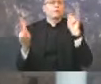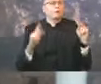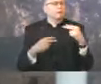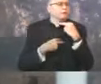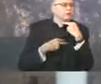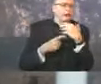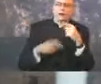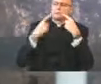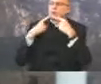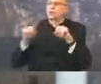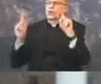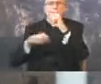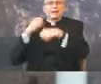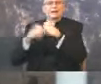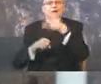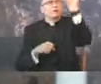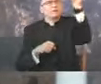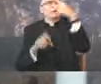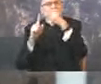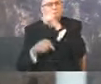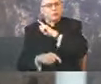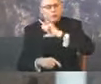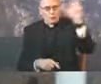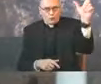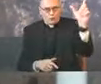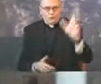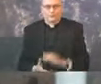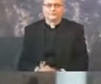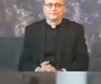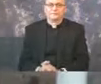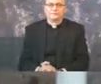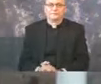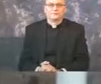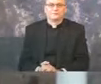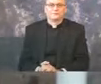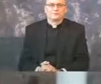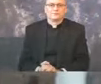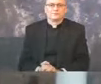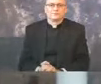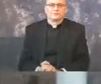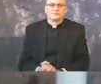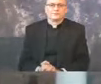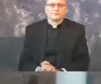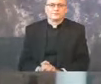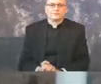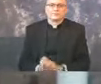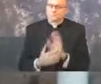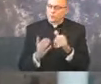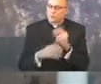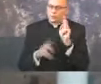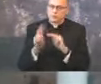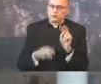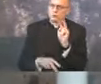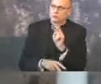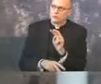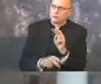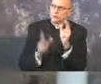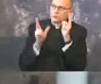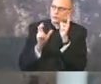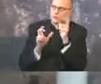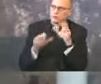proclamar el año de gracia del Señor. Enrolló el volumen, lo devolvió al